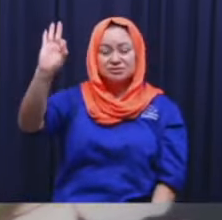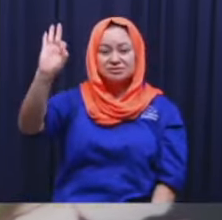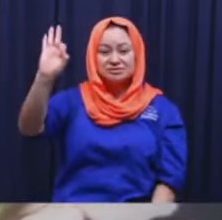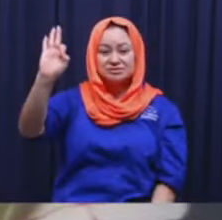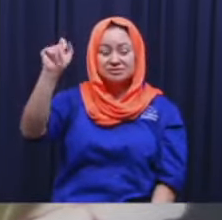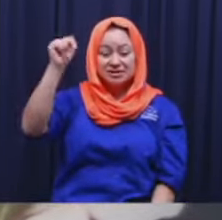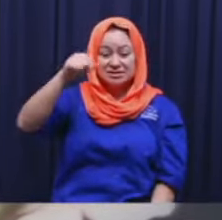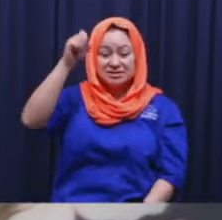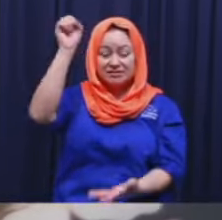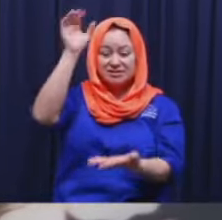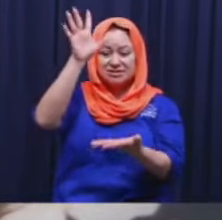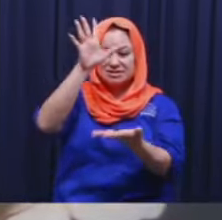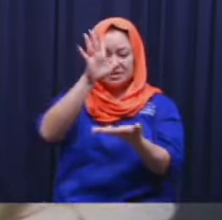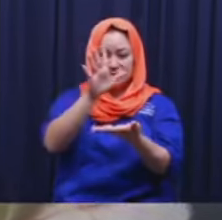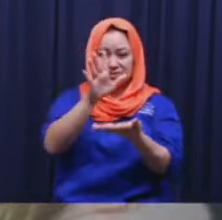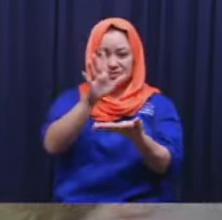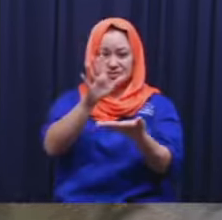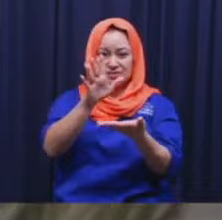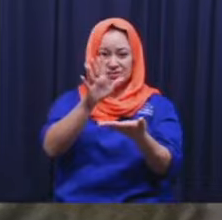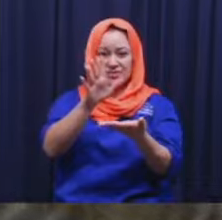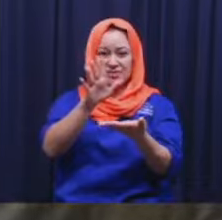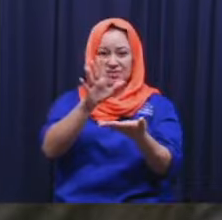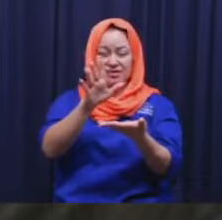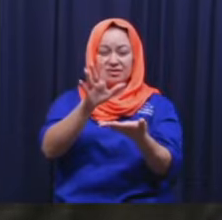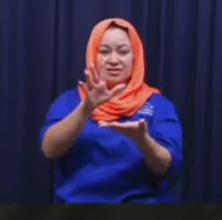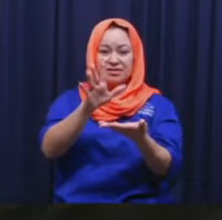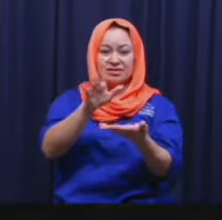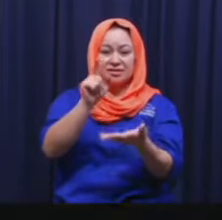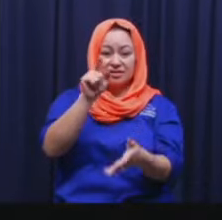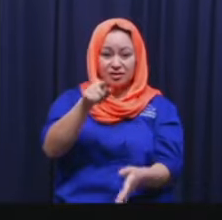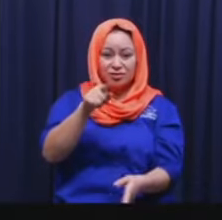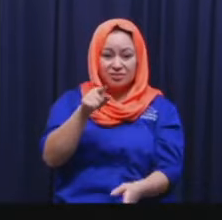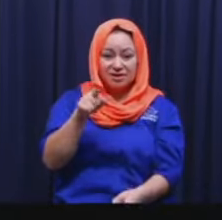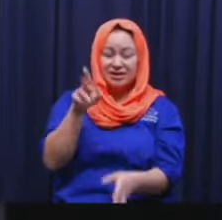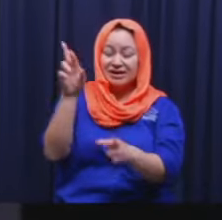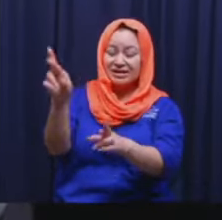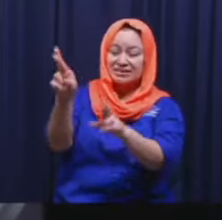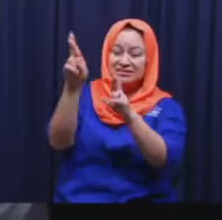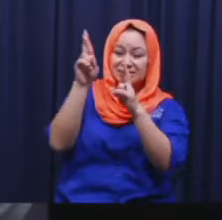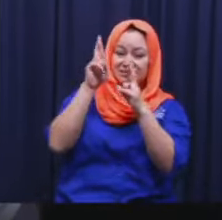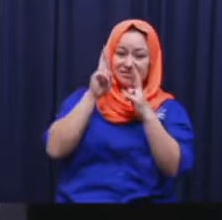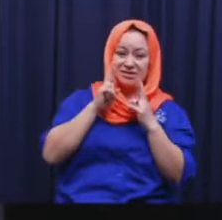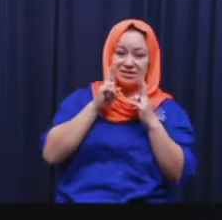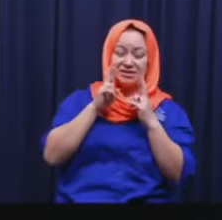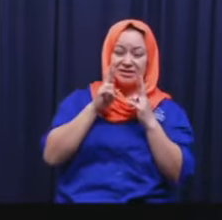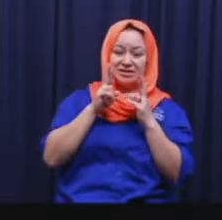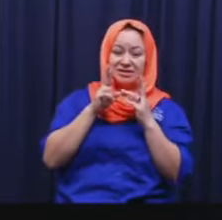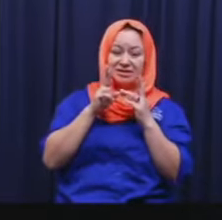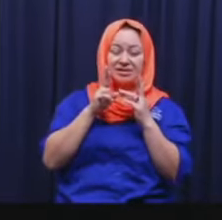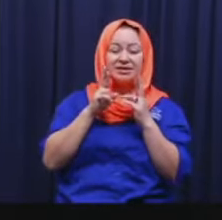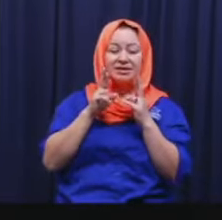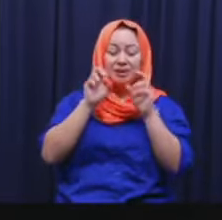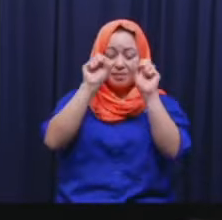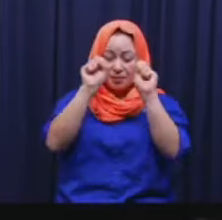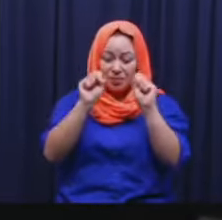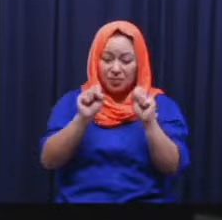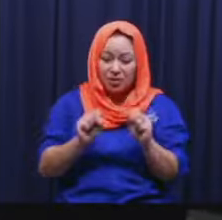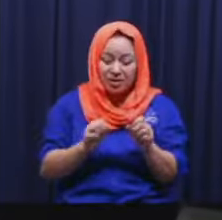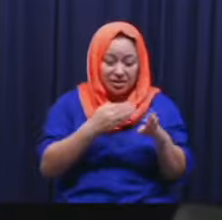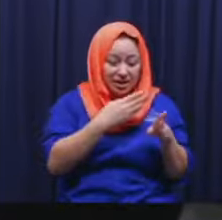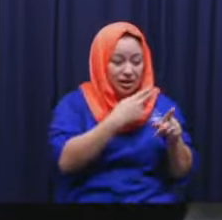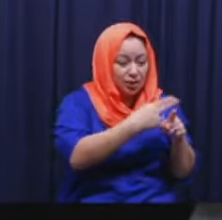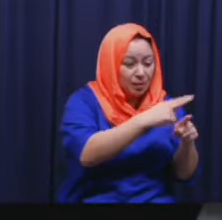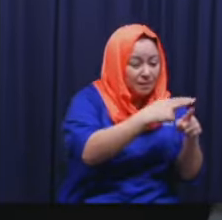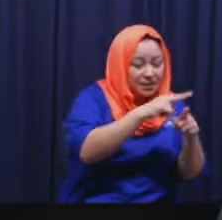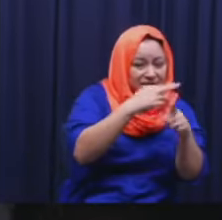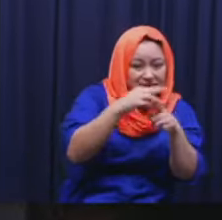Esa bendición que ellos vienen a recoger hoy, que la lleven a sus casas, que la lleven a